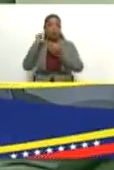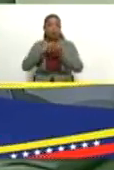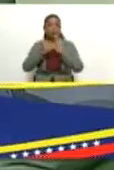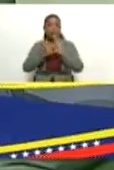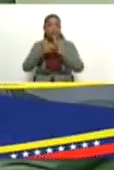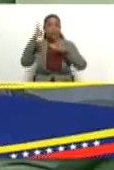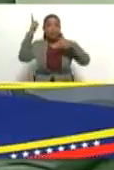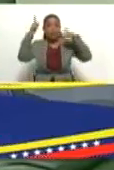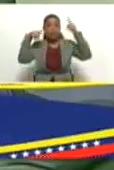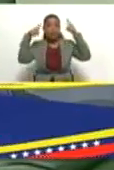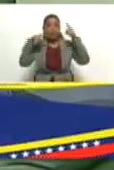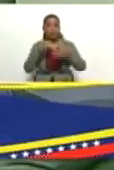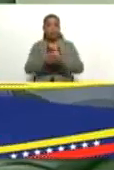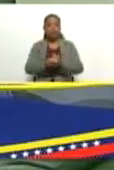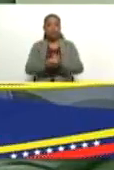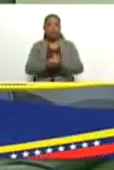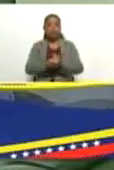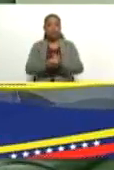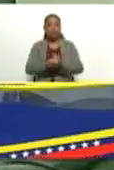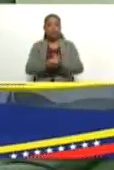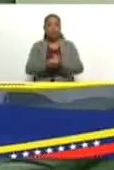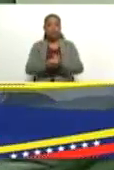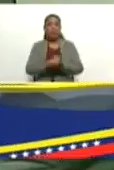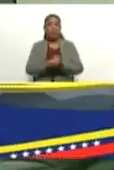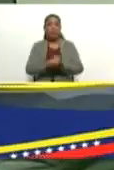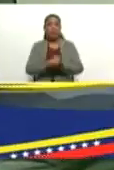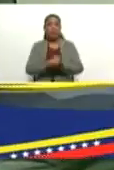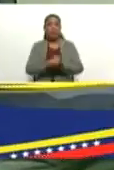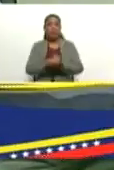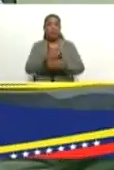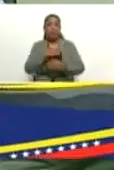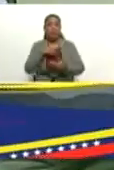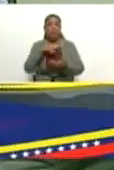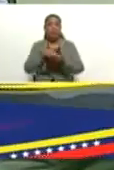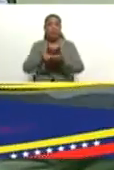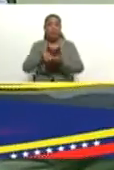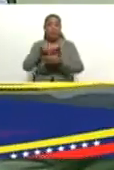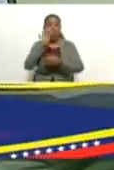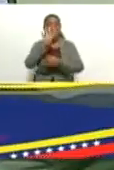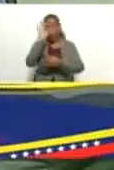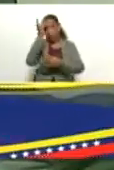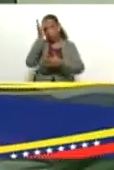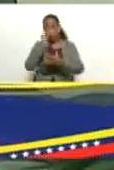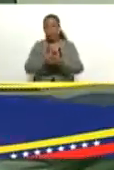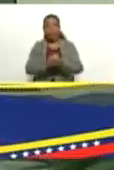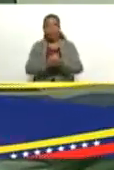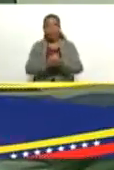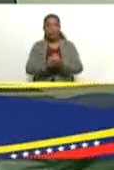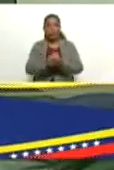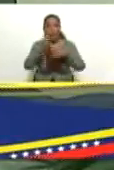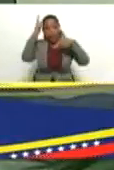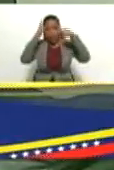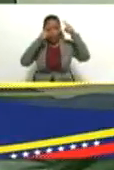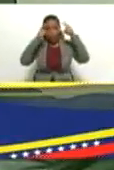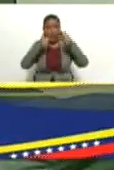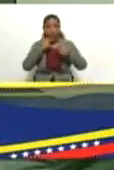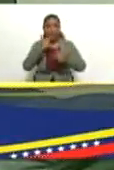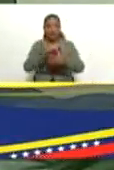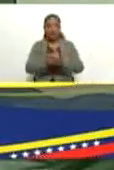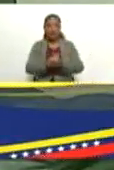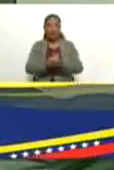Nuestra esperanza era el bolivarianismo que había resurgido aquel 4 de febrero. Y Chávez nos hablaba